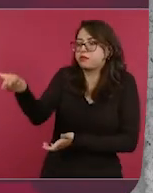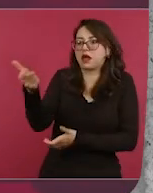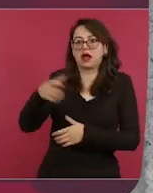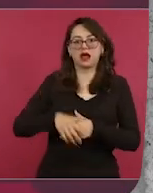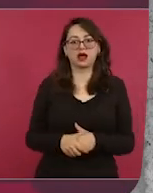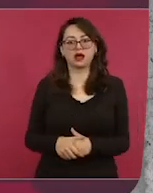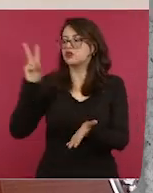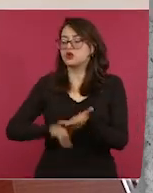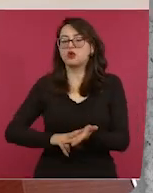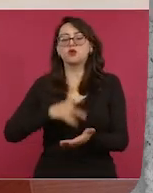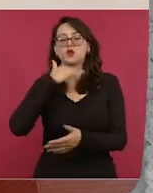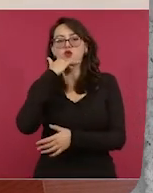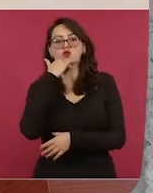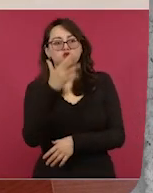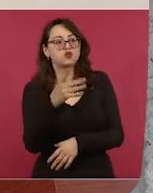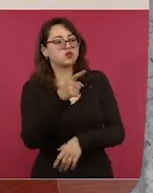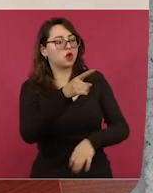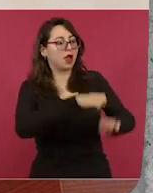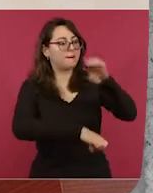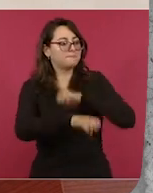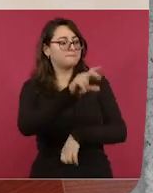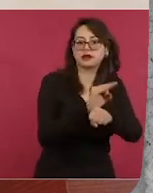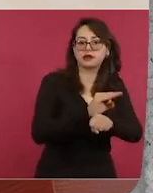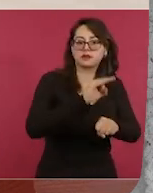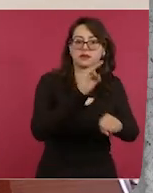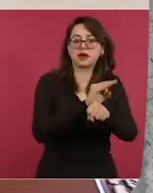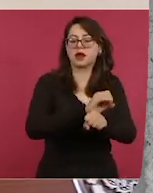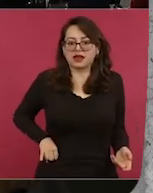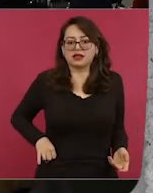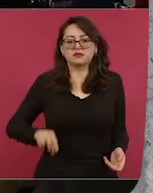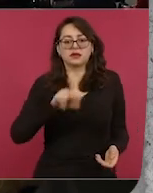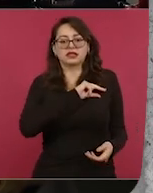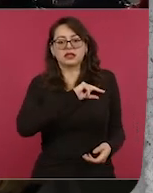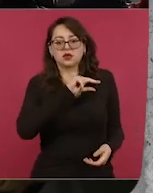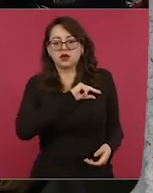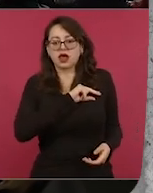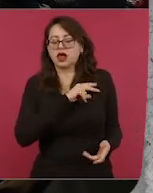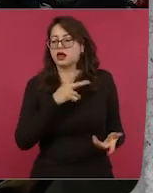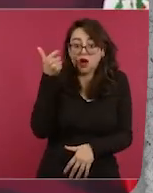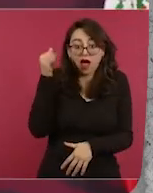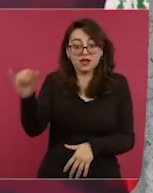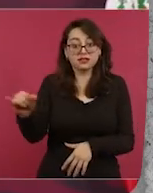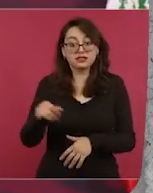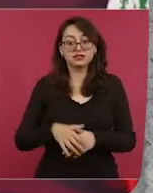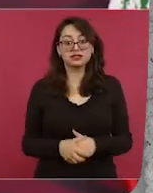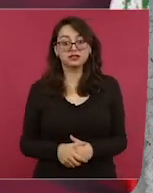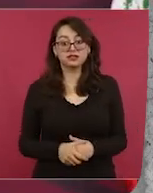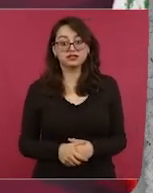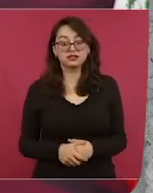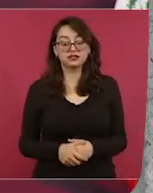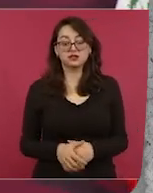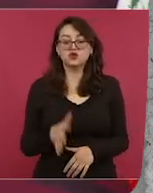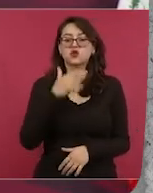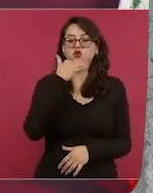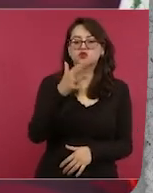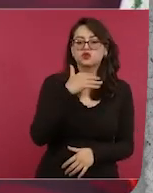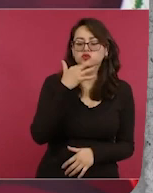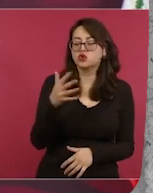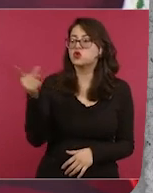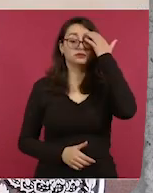ahí emboscado defendiendo solo intereses de minorías corruptas no es corrupción